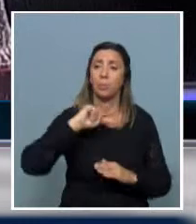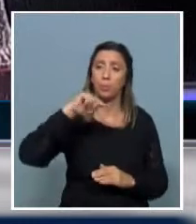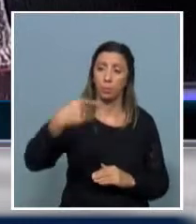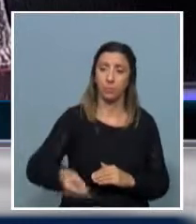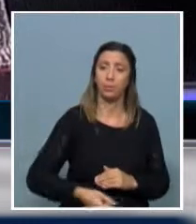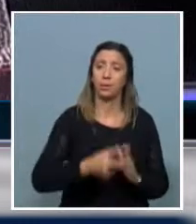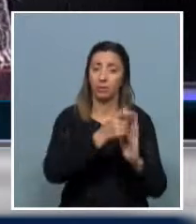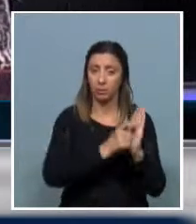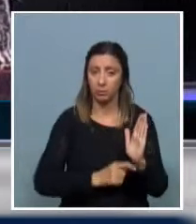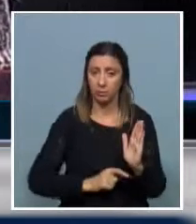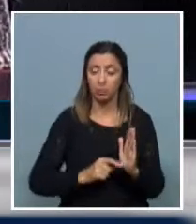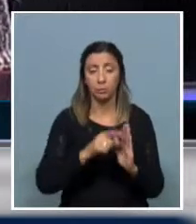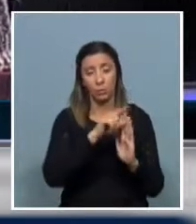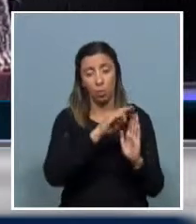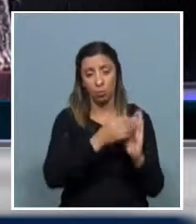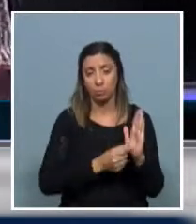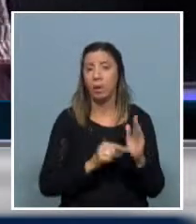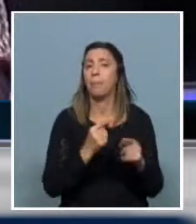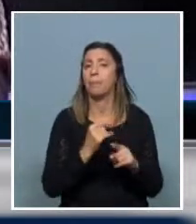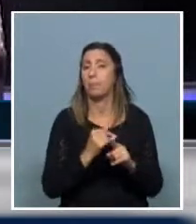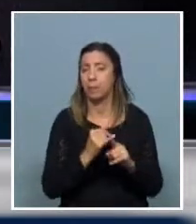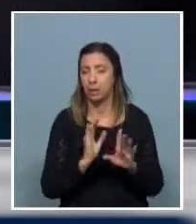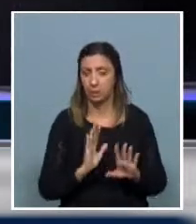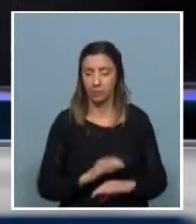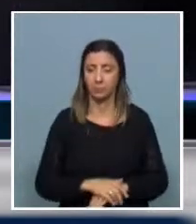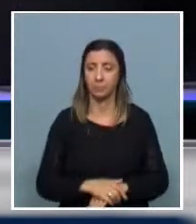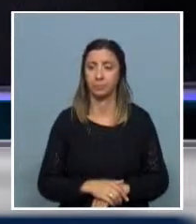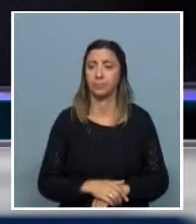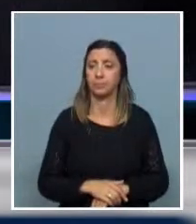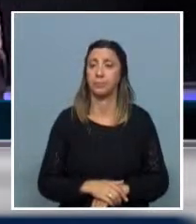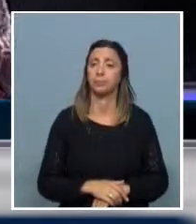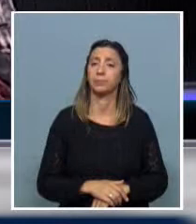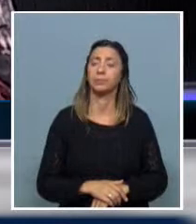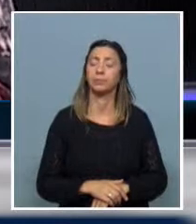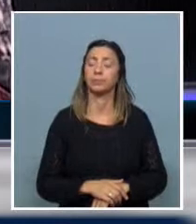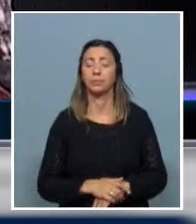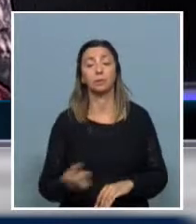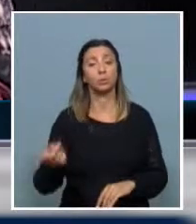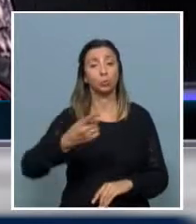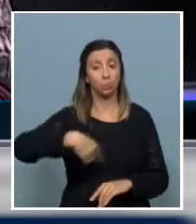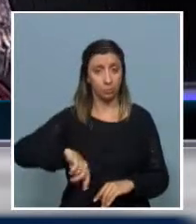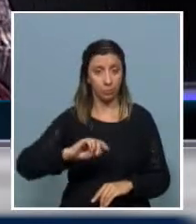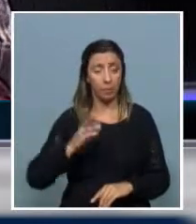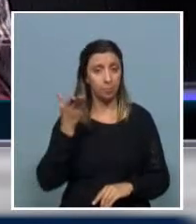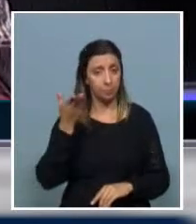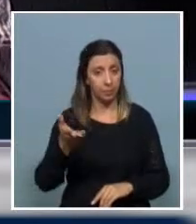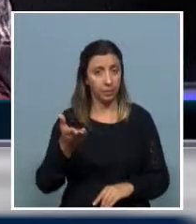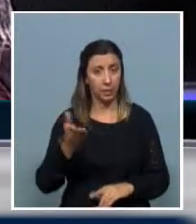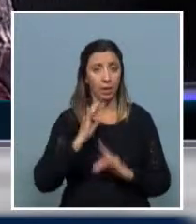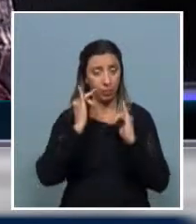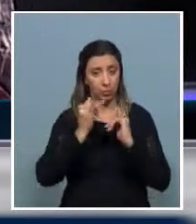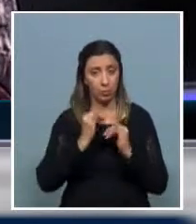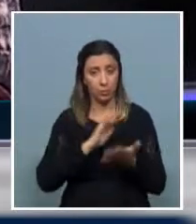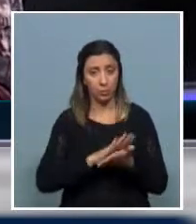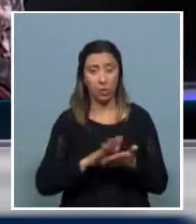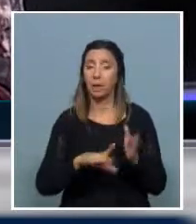nosotros pasamos el listado hoy. Es un listado parcial. Dentro de los preadjudicatarios, nosotros hemos hecho un pedido de actualización de datos